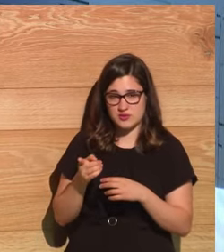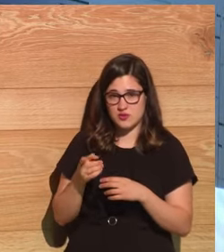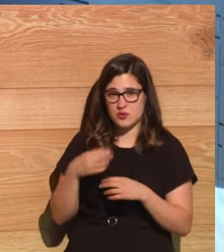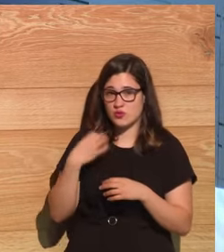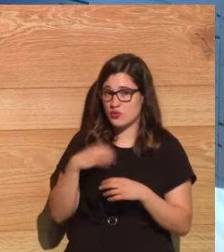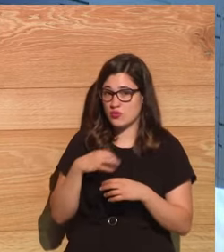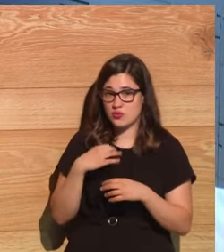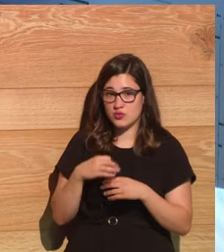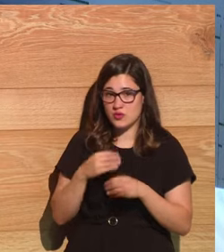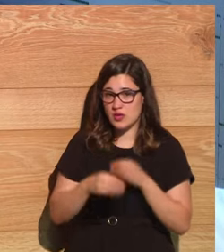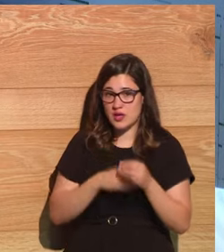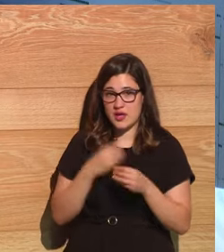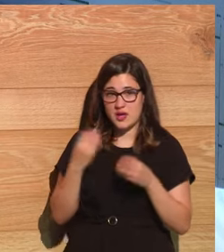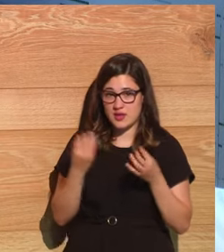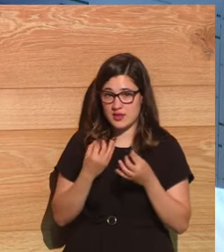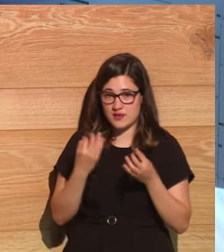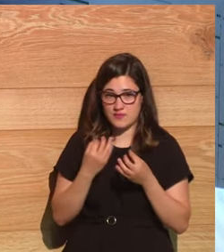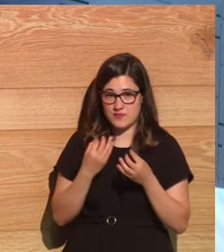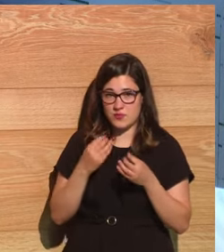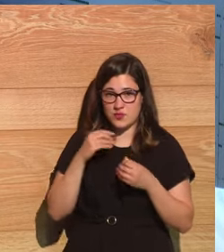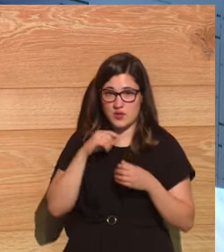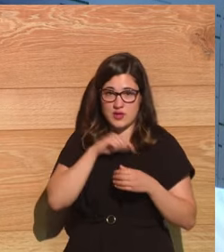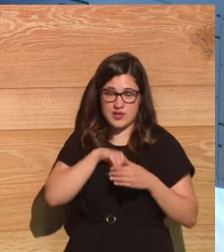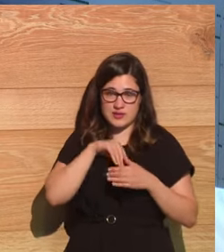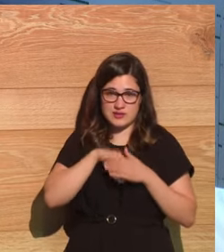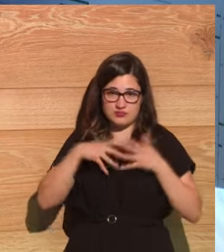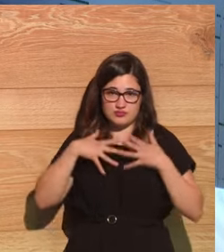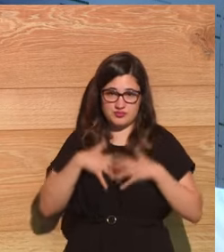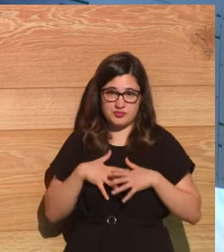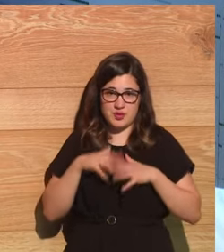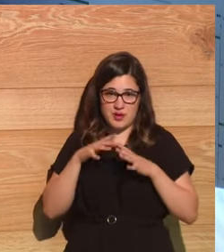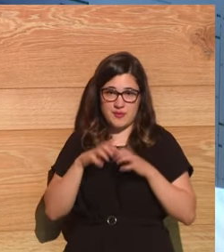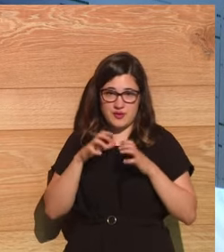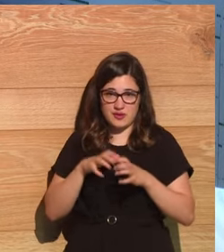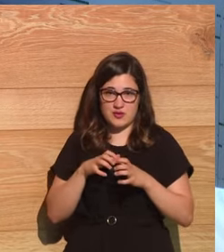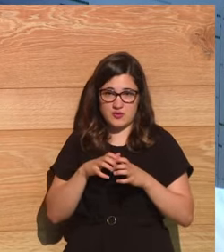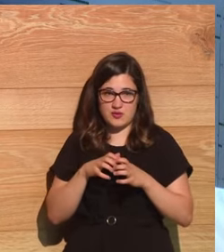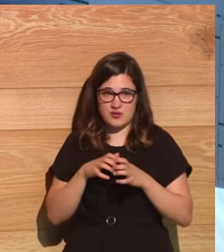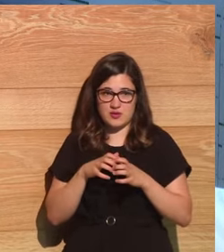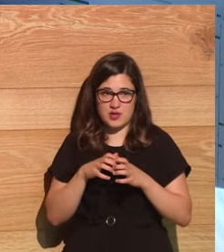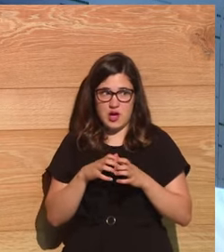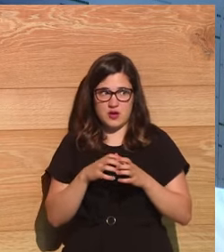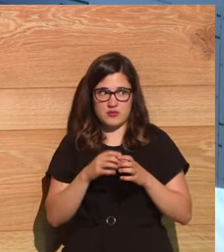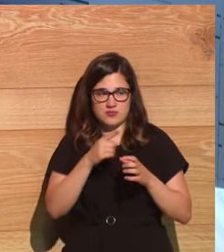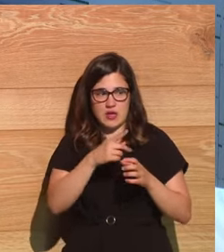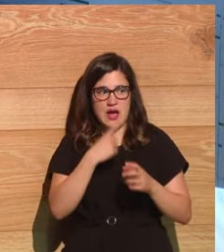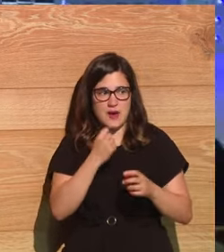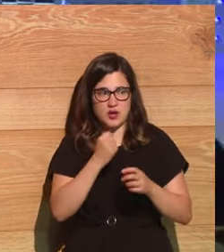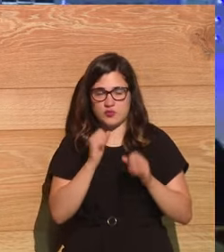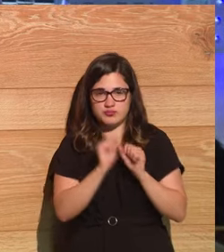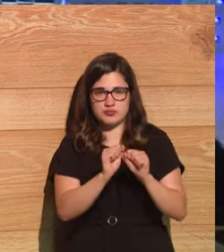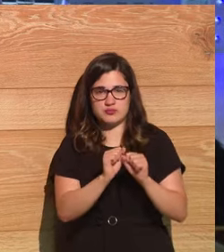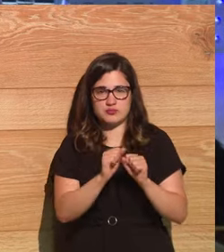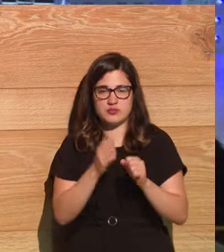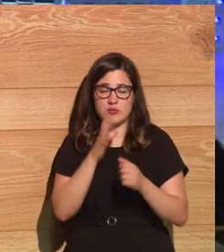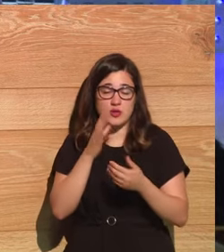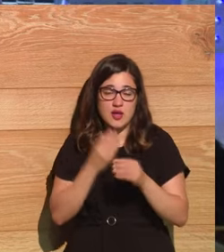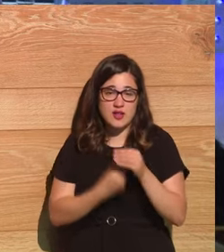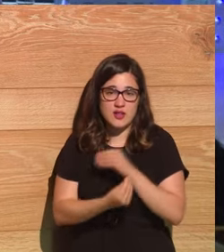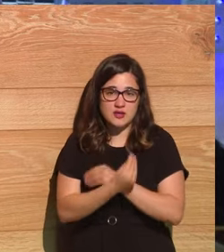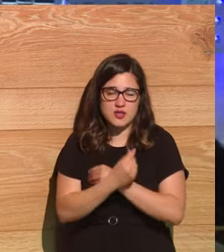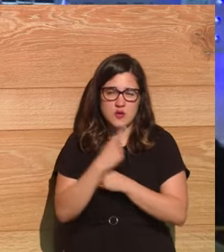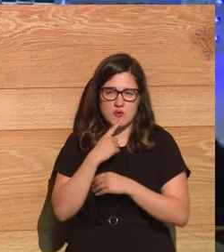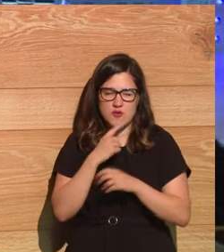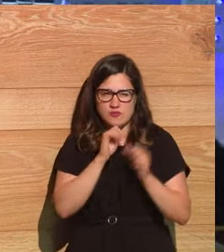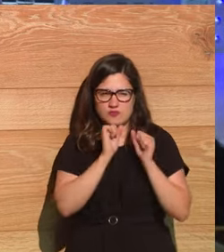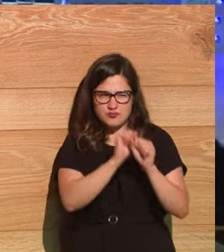único que están haciendo es desplegar ese instinto aprendido. ¿Por qué? Porque nacen con cierta aversión natural a donde en realidad